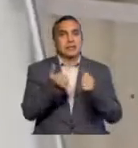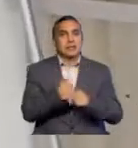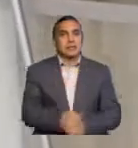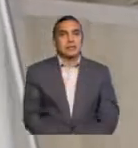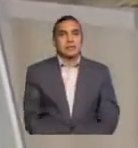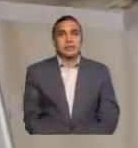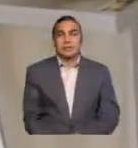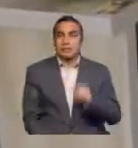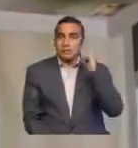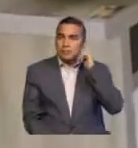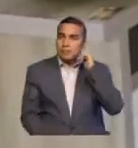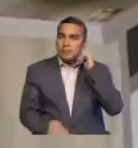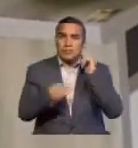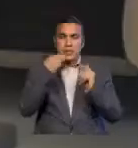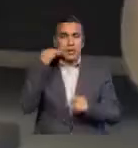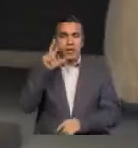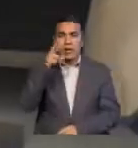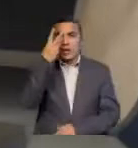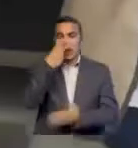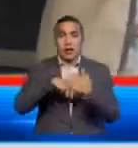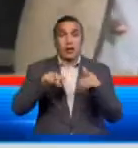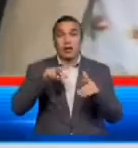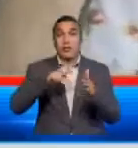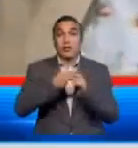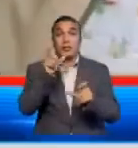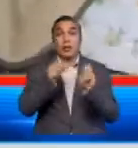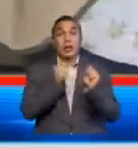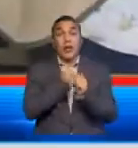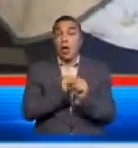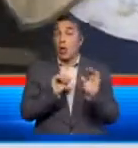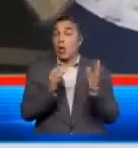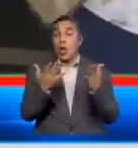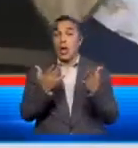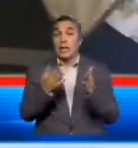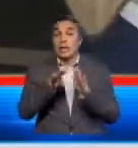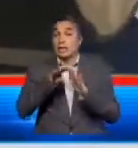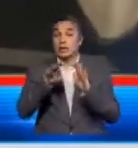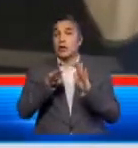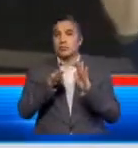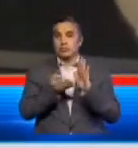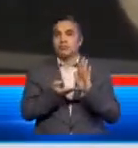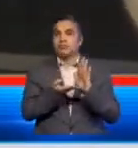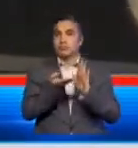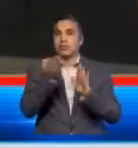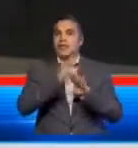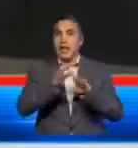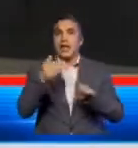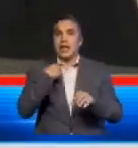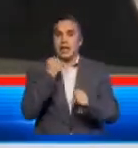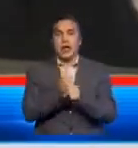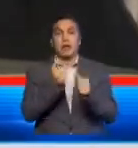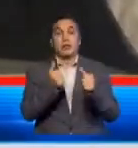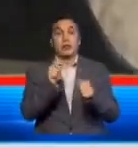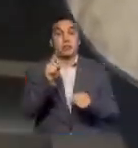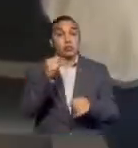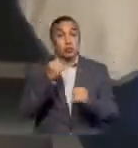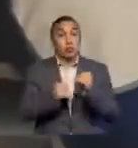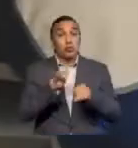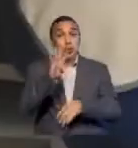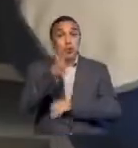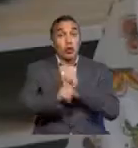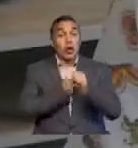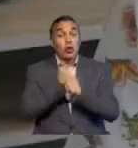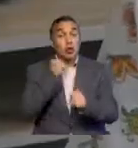y es madre de tres hijos mientras realiza la limpieza en un edificio en quito nos cuenta que ha tenido estabilidad laboral durante los últimos